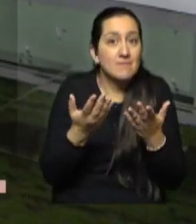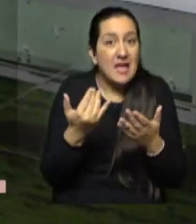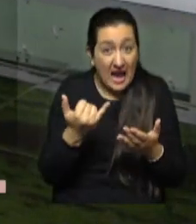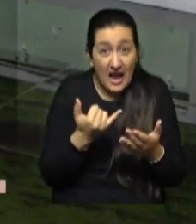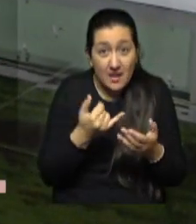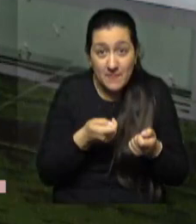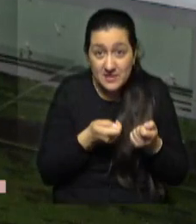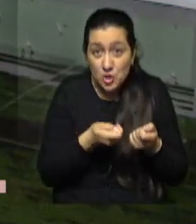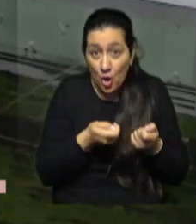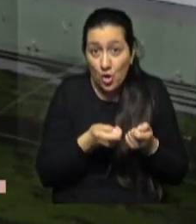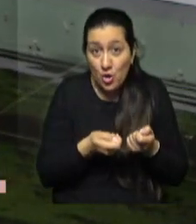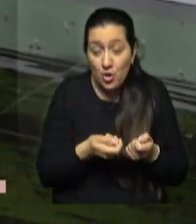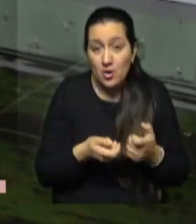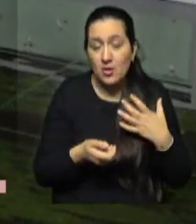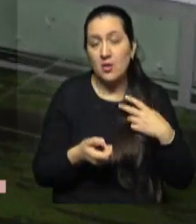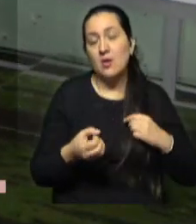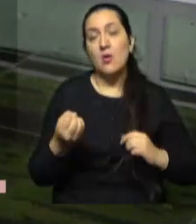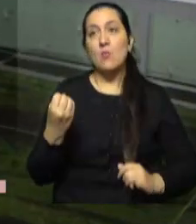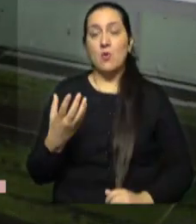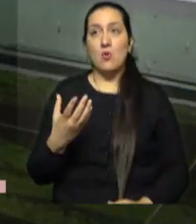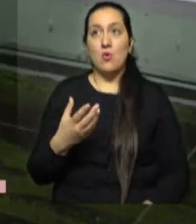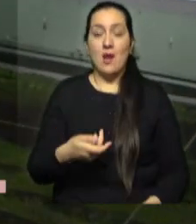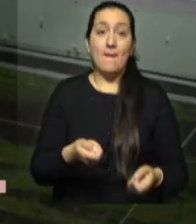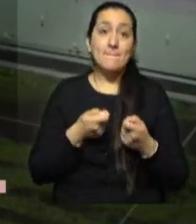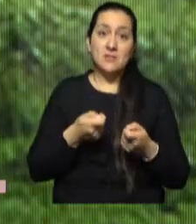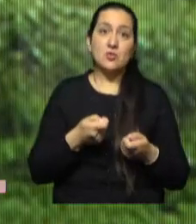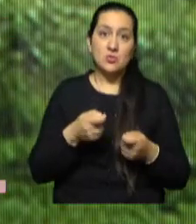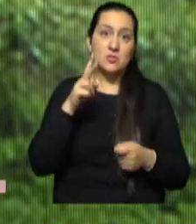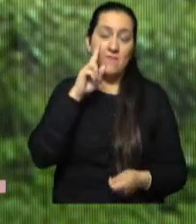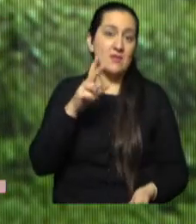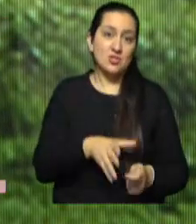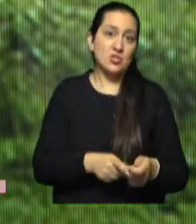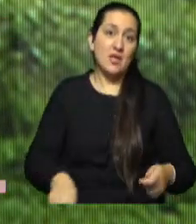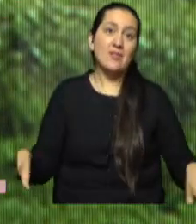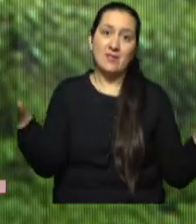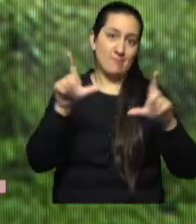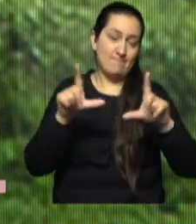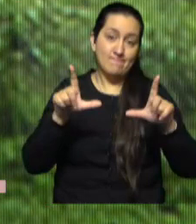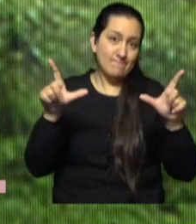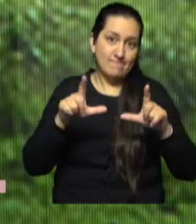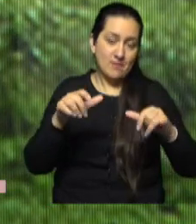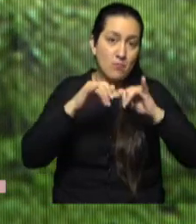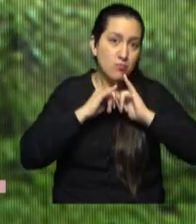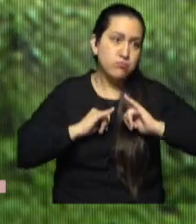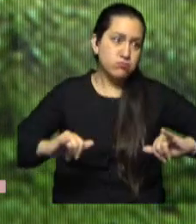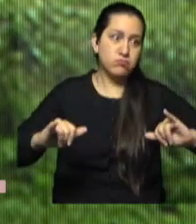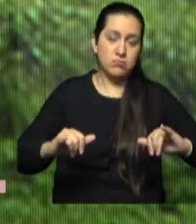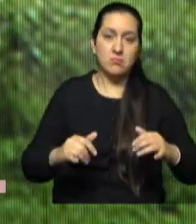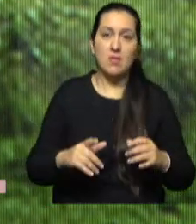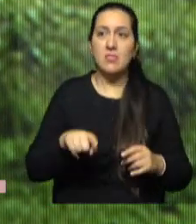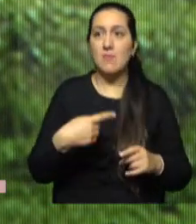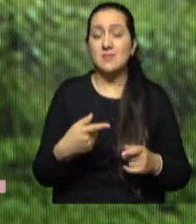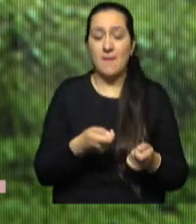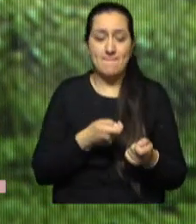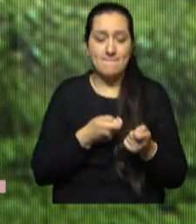consta las presiones se ven desde los medios o sea para empezar son públicas las presiones después hay